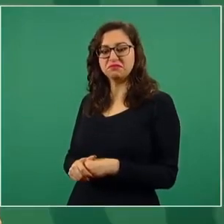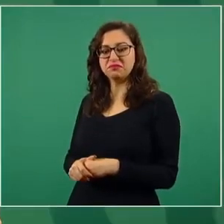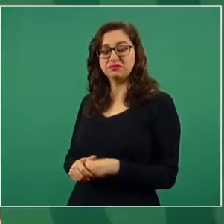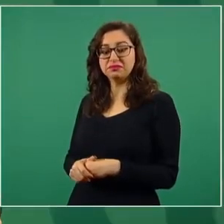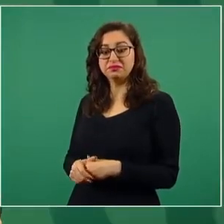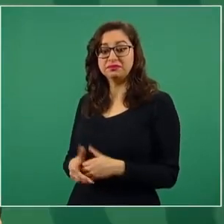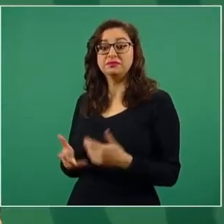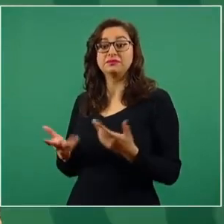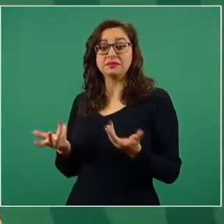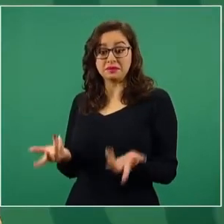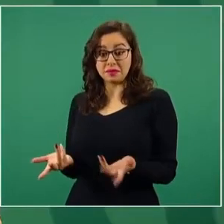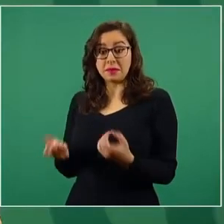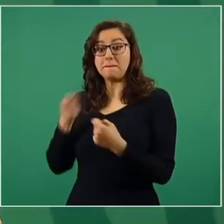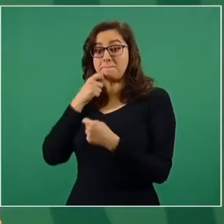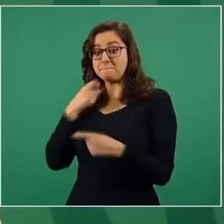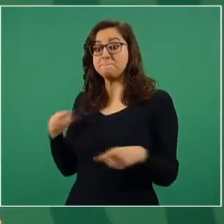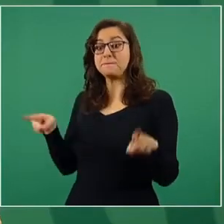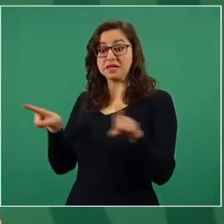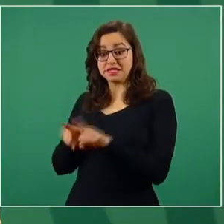y que además